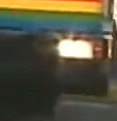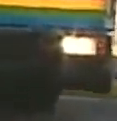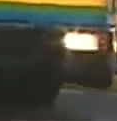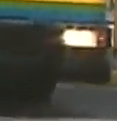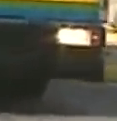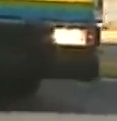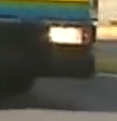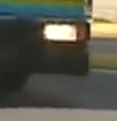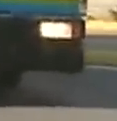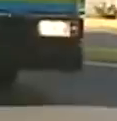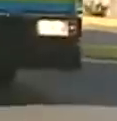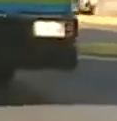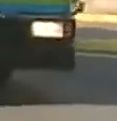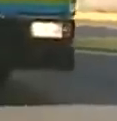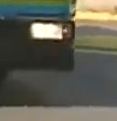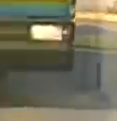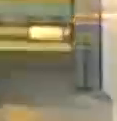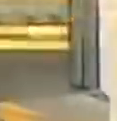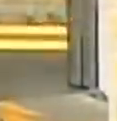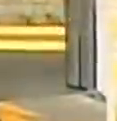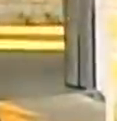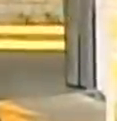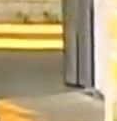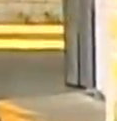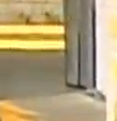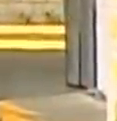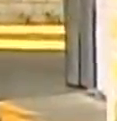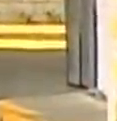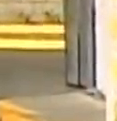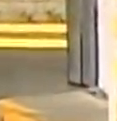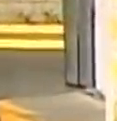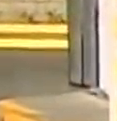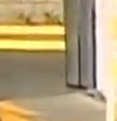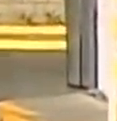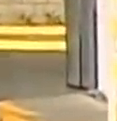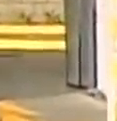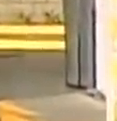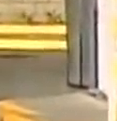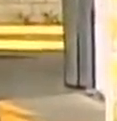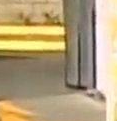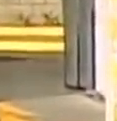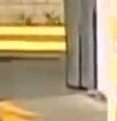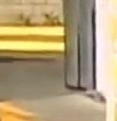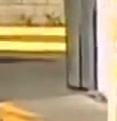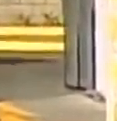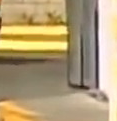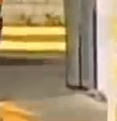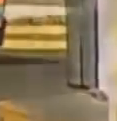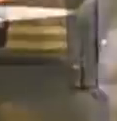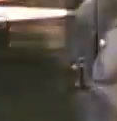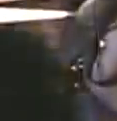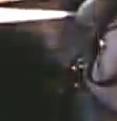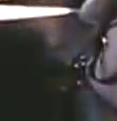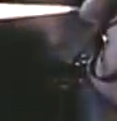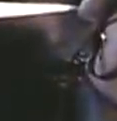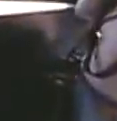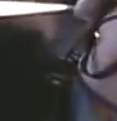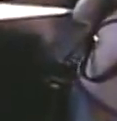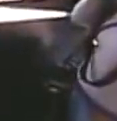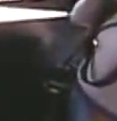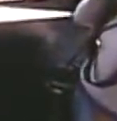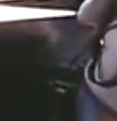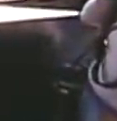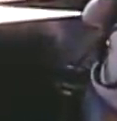unidad número 257 del sistema Metrobús, acompañado de las autoridades del gobierno bolivariano y de la primera